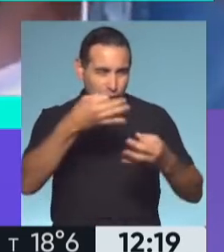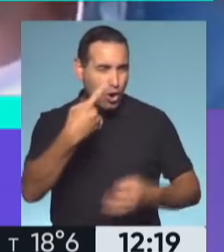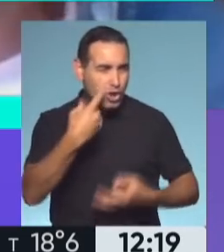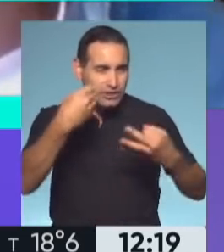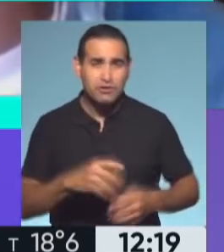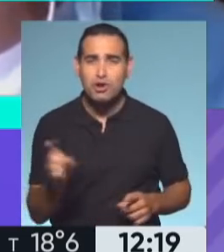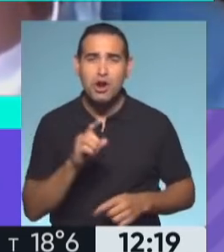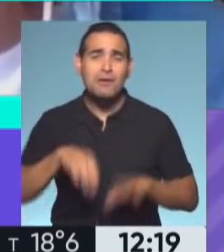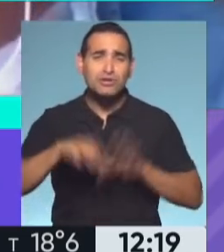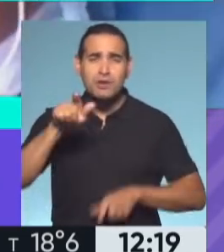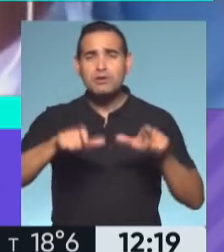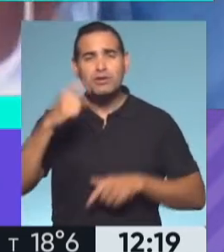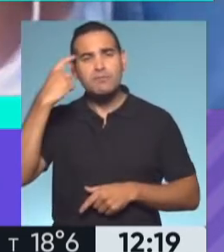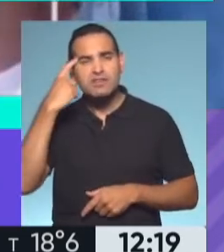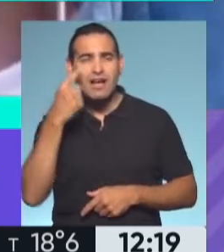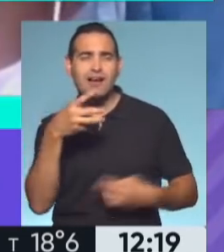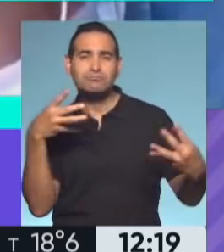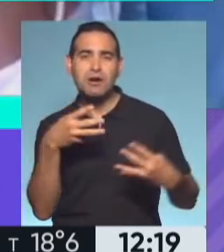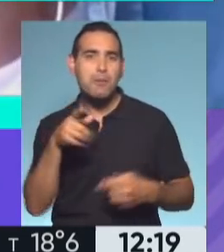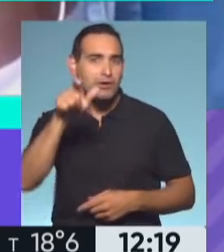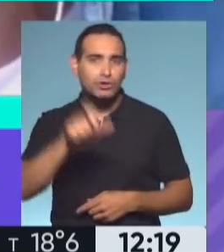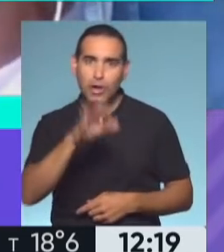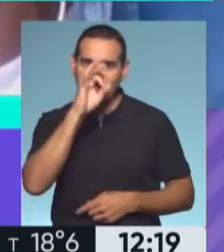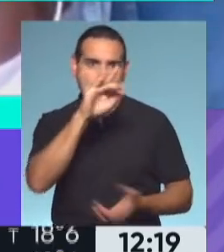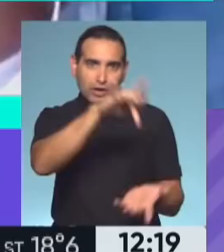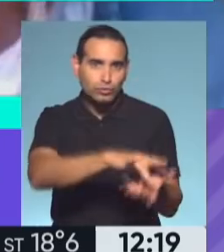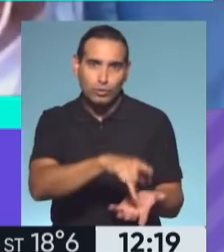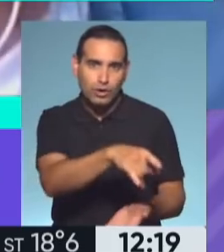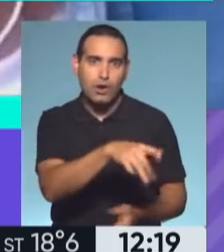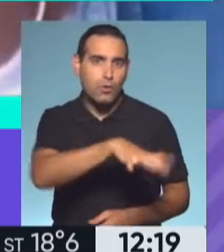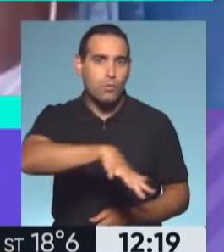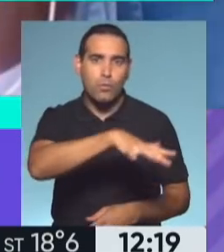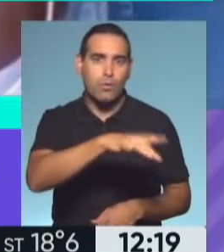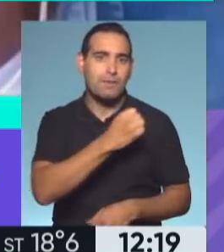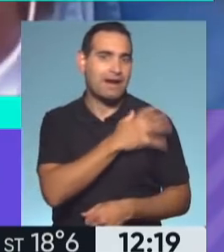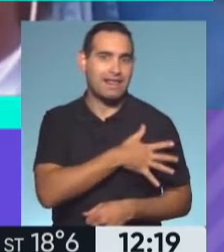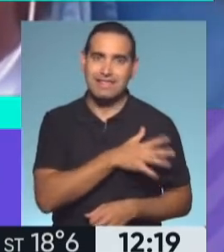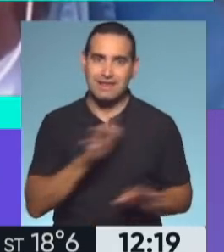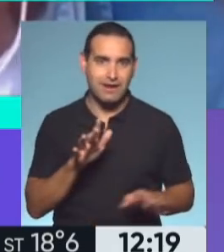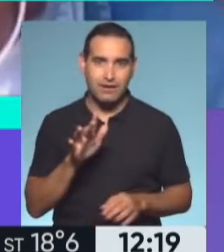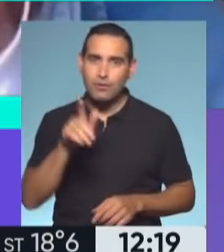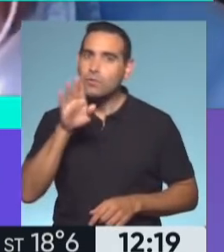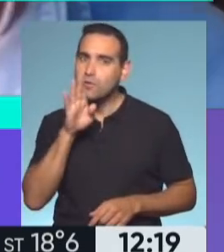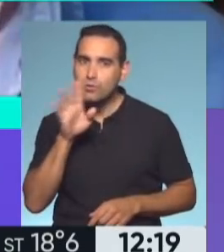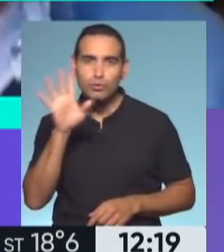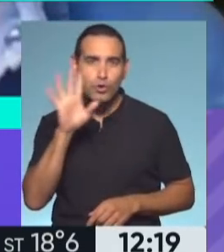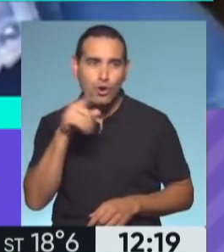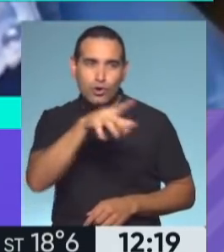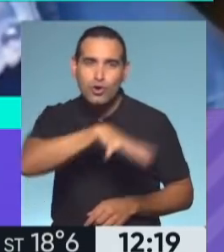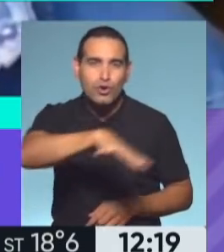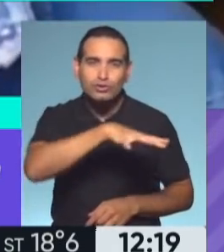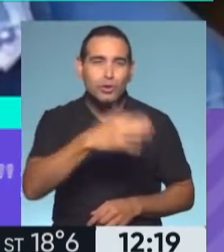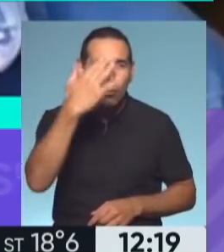la gente opina sobre este conflicto y la mayoría de la gente no ha pisado los asentamientos israelíes en Cisjordania o no ha caminado los campos de refugiados palestinos. Es